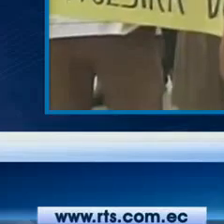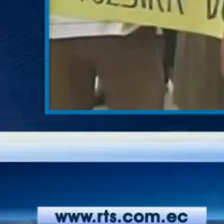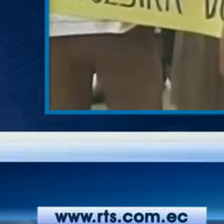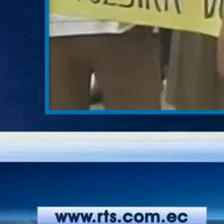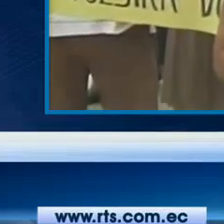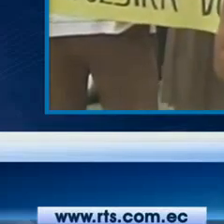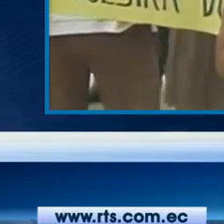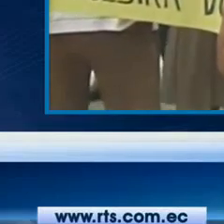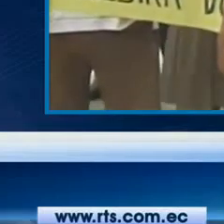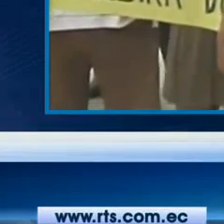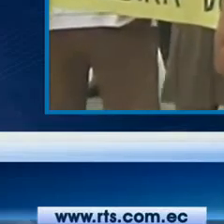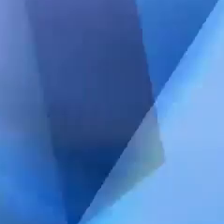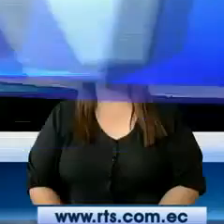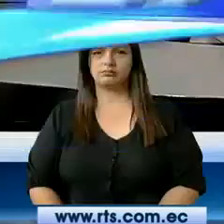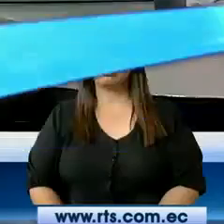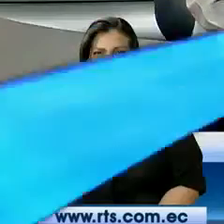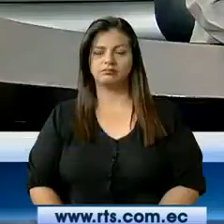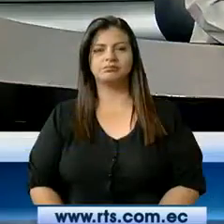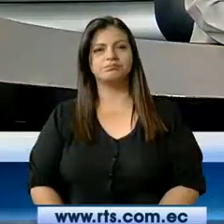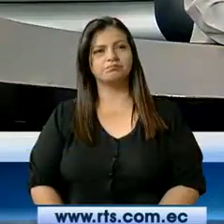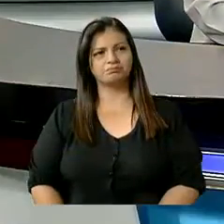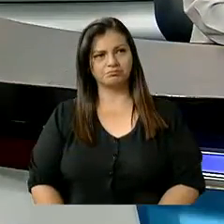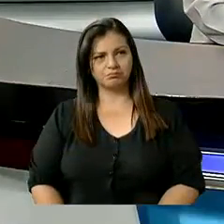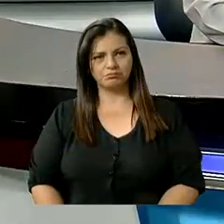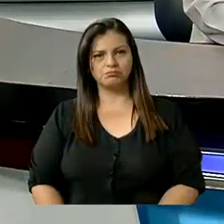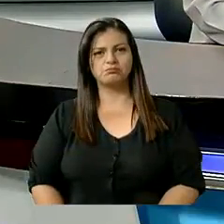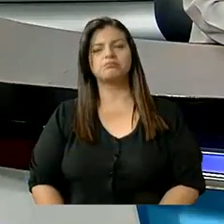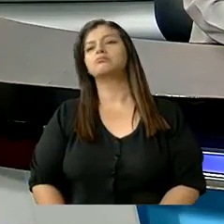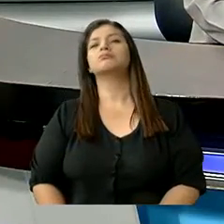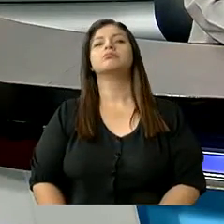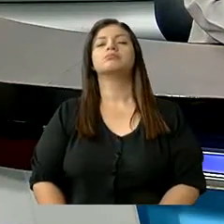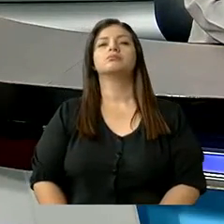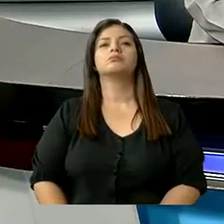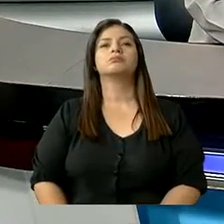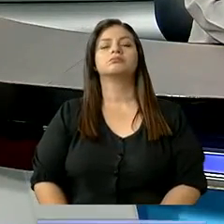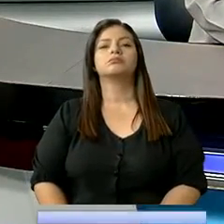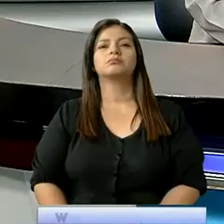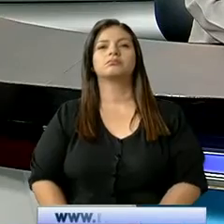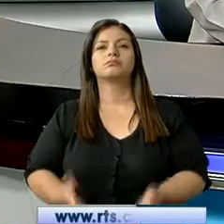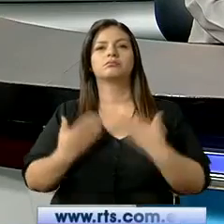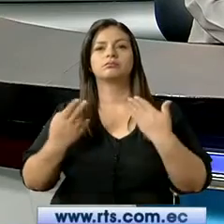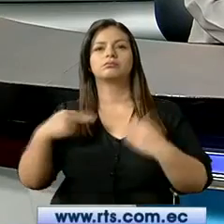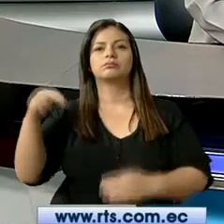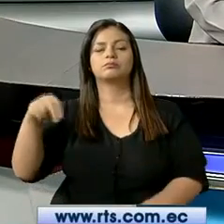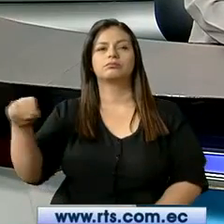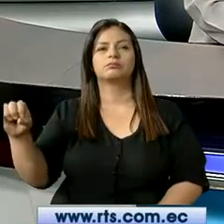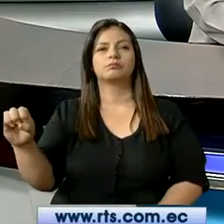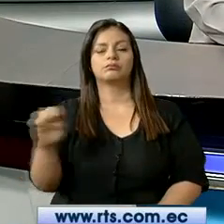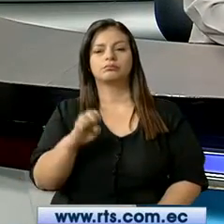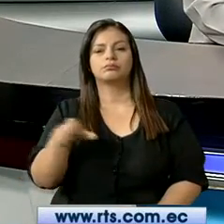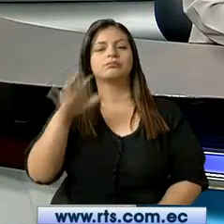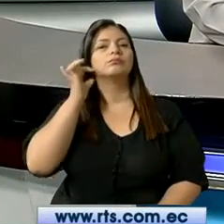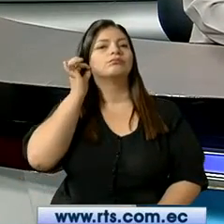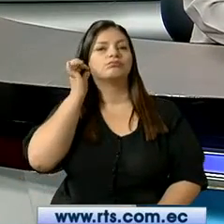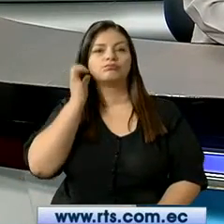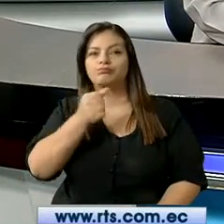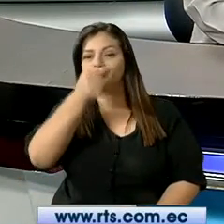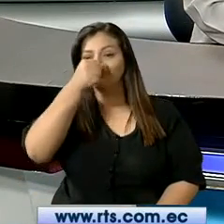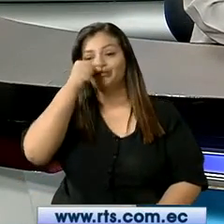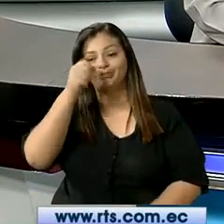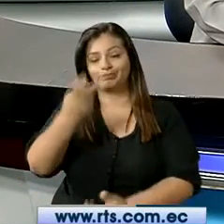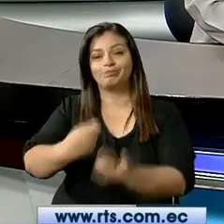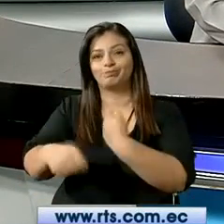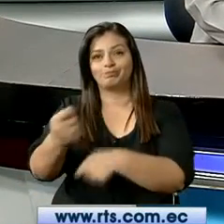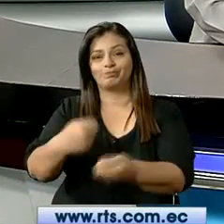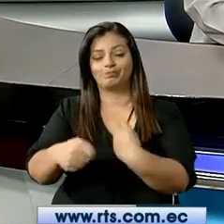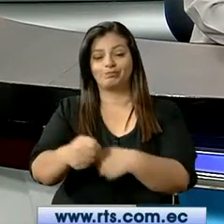Con esta información desde estudio detienen una presunta microtraficante de droga en el noroeste de Guayaquil. Entre las evidencias incautadas durante la